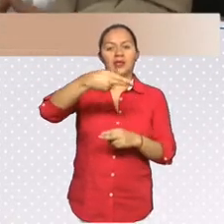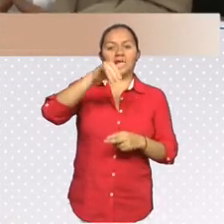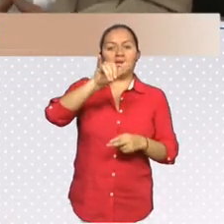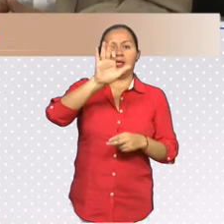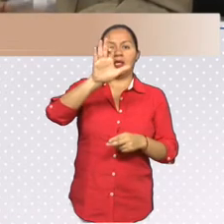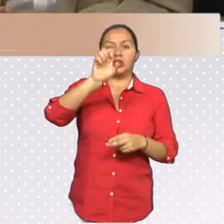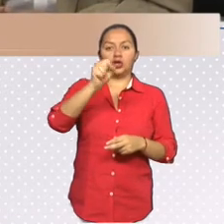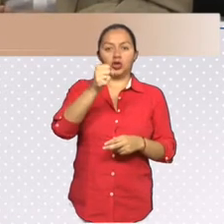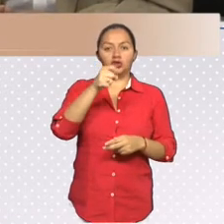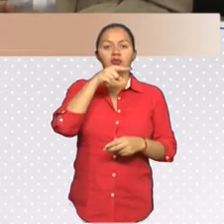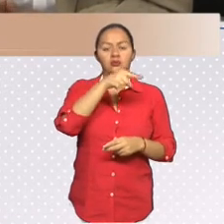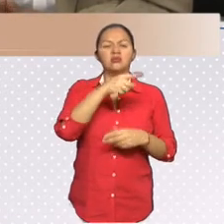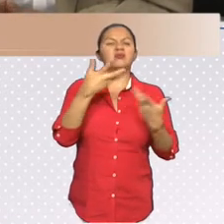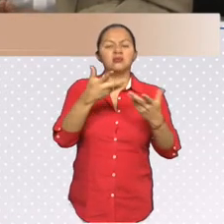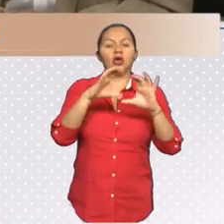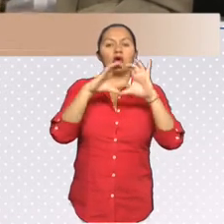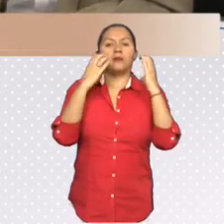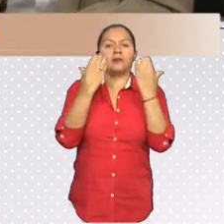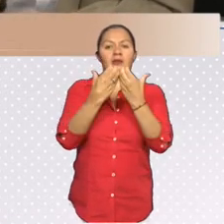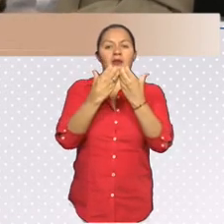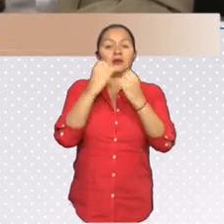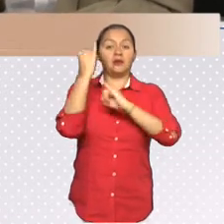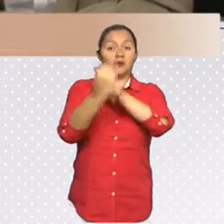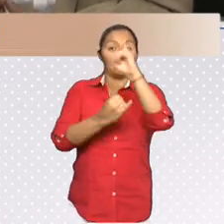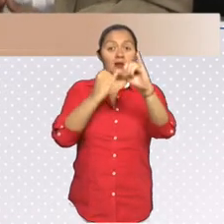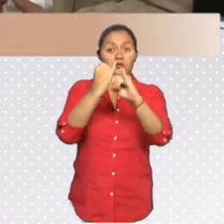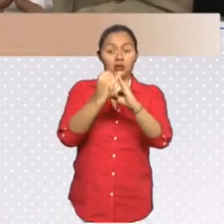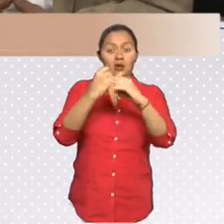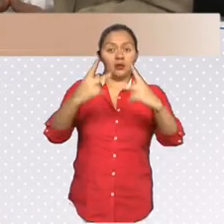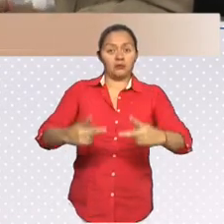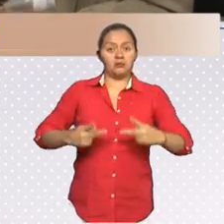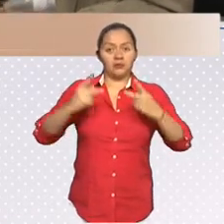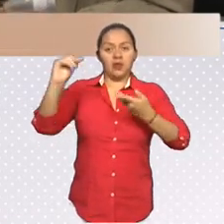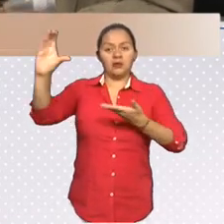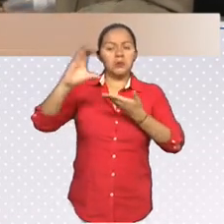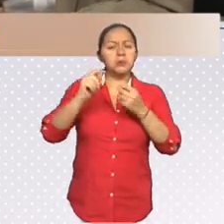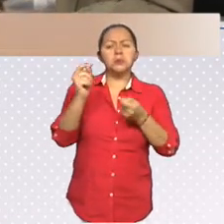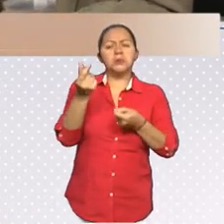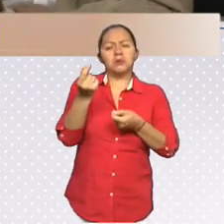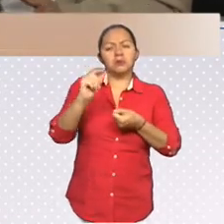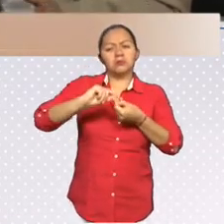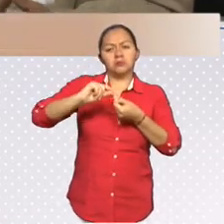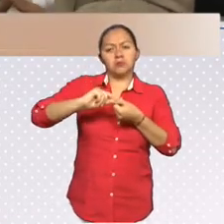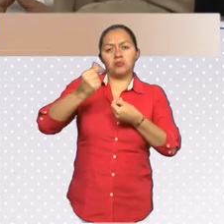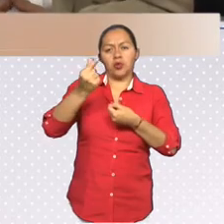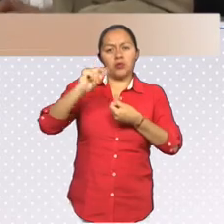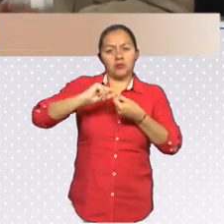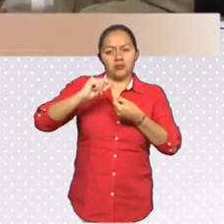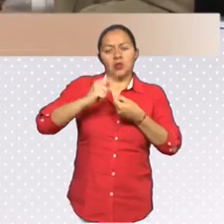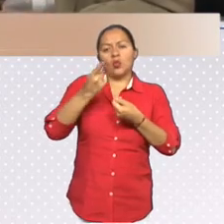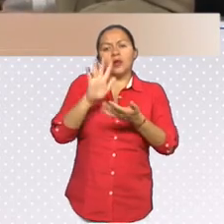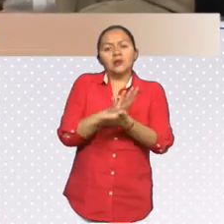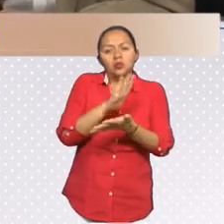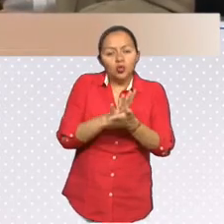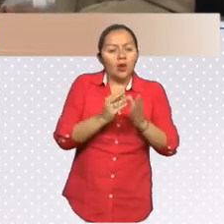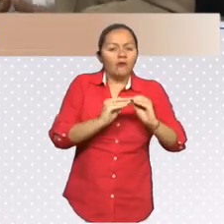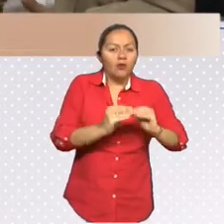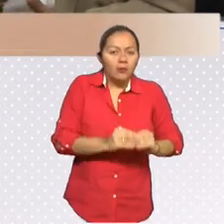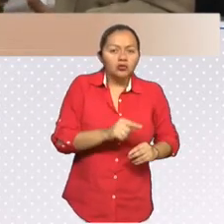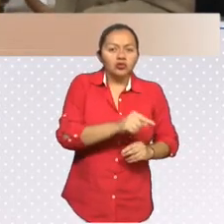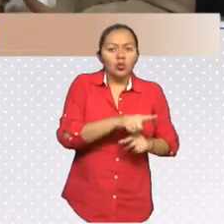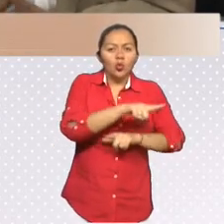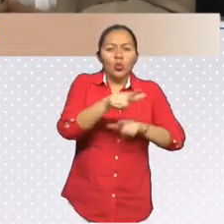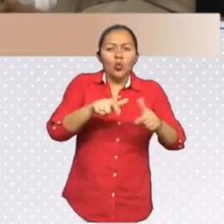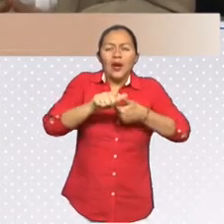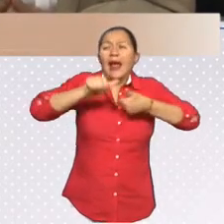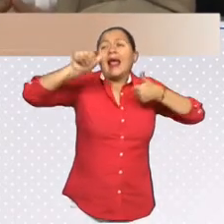llevando a Fundación Ajitos del Comité Paralímpico Internacional, que da unos recursos bastante limitados para montar una escuelita de iniciación en lugares donde no